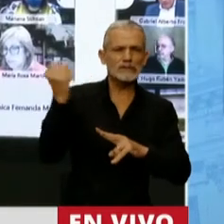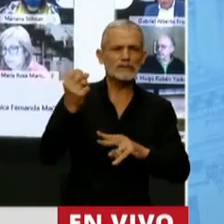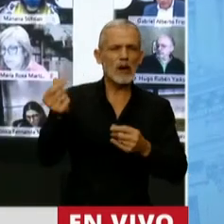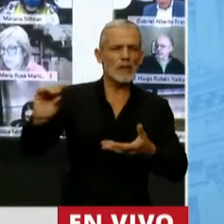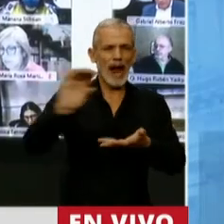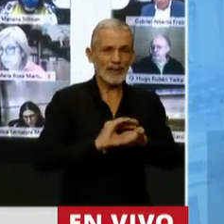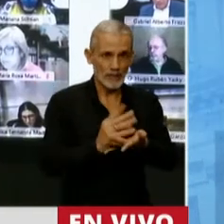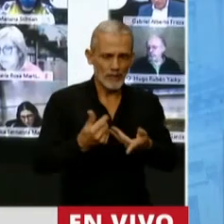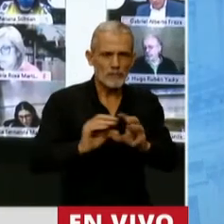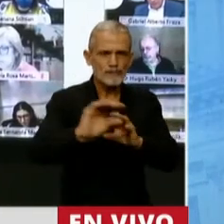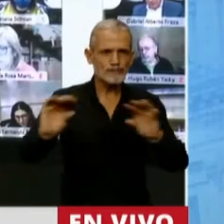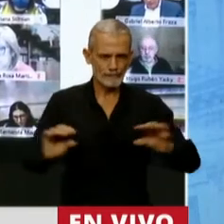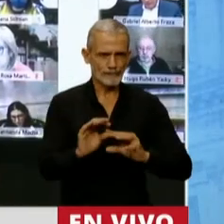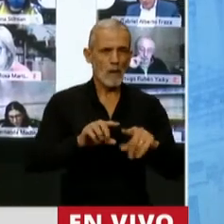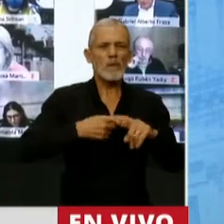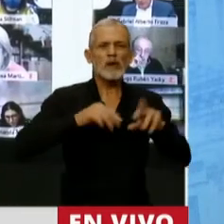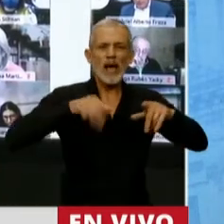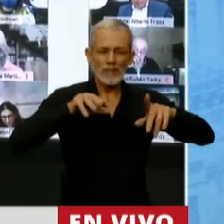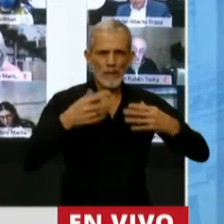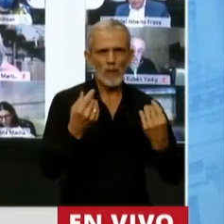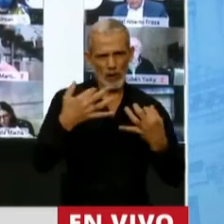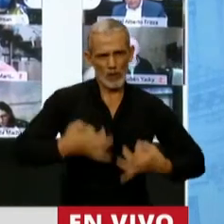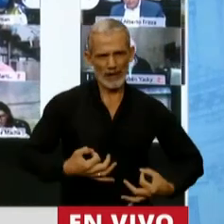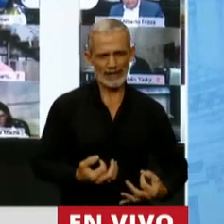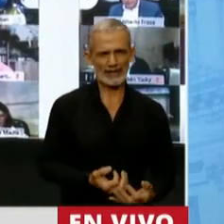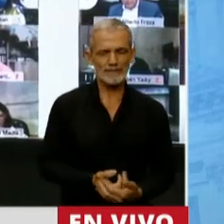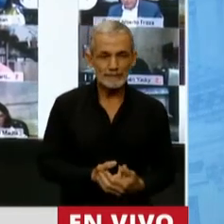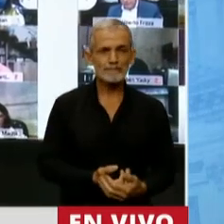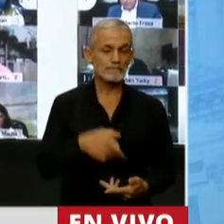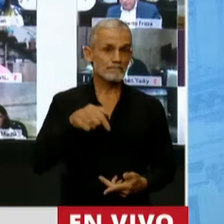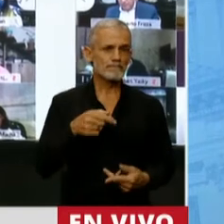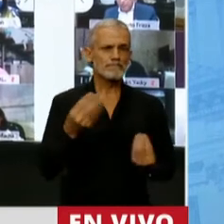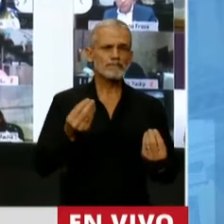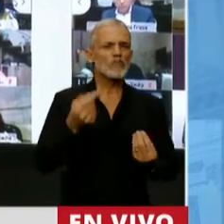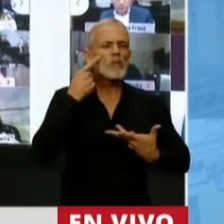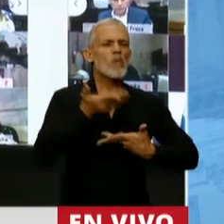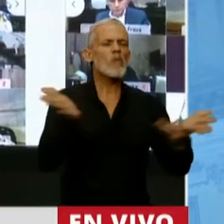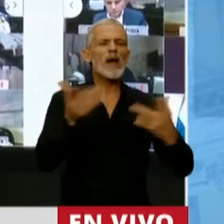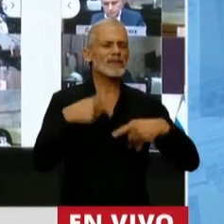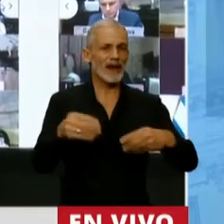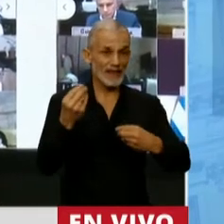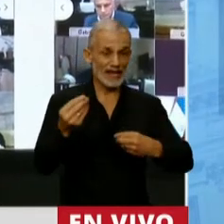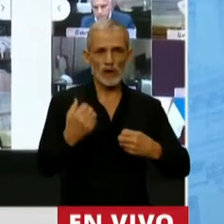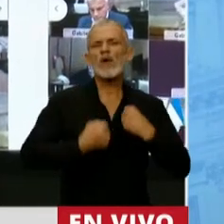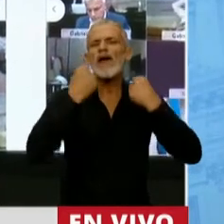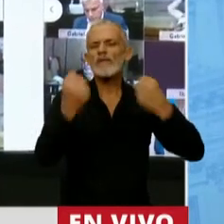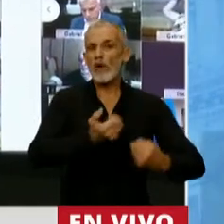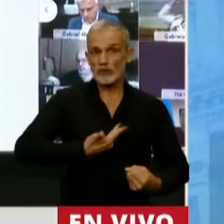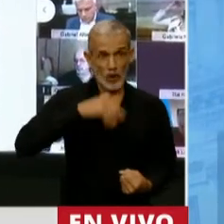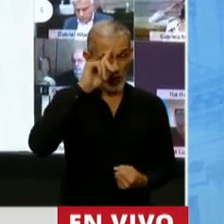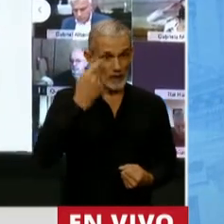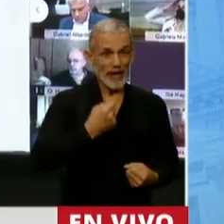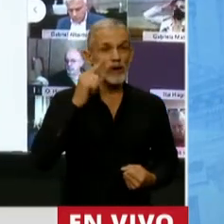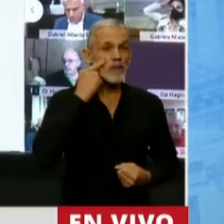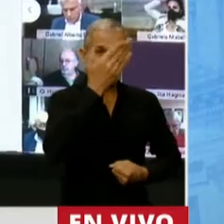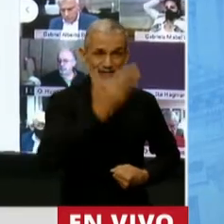voluntad política pueda ser realidad. En este caso muestra, sin dudas, un esfuerzo enorme del gobierno de nuestro